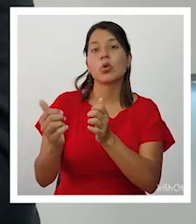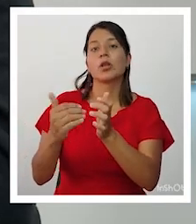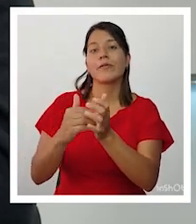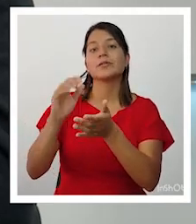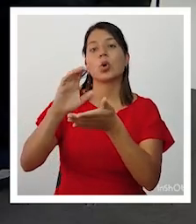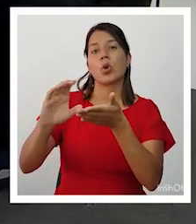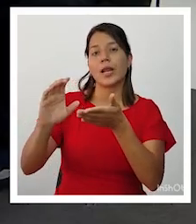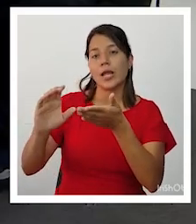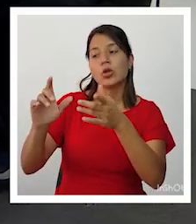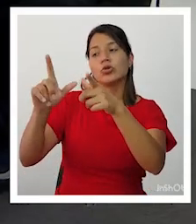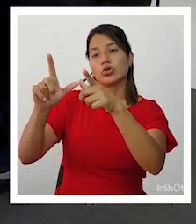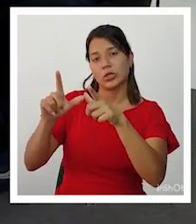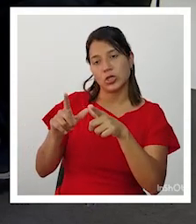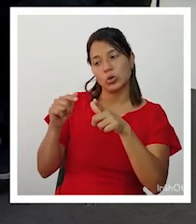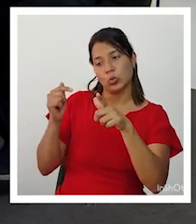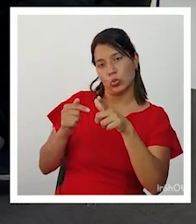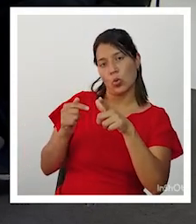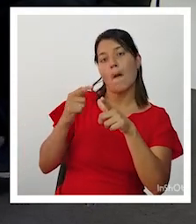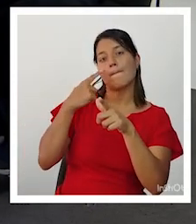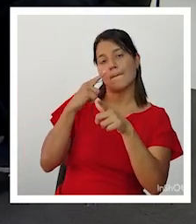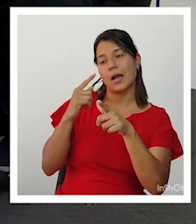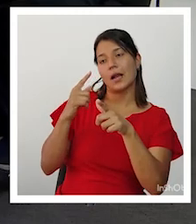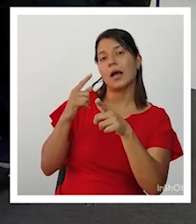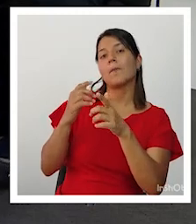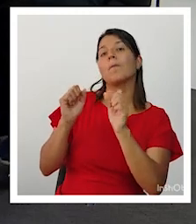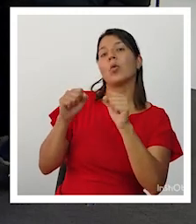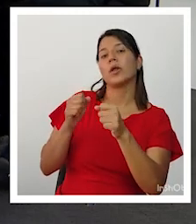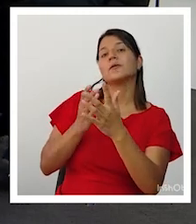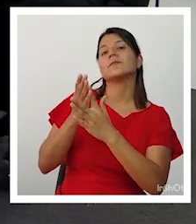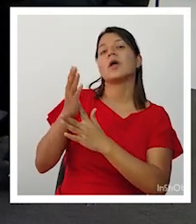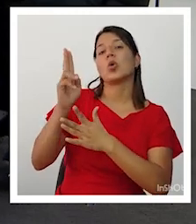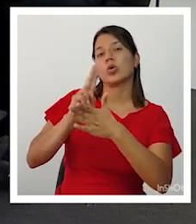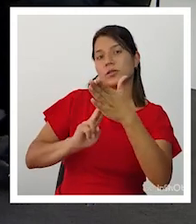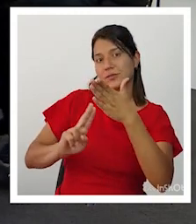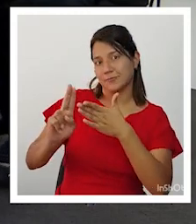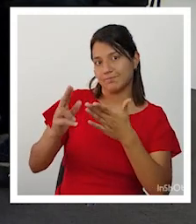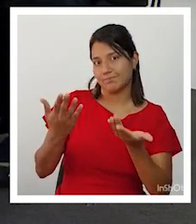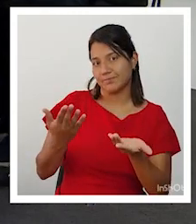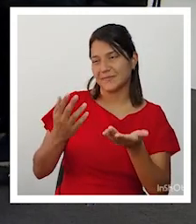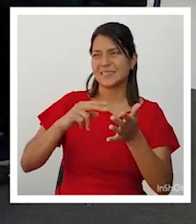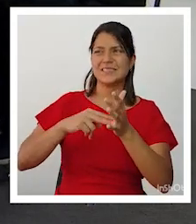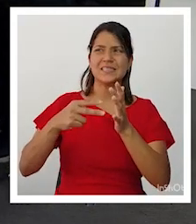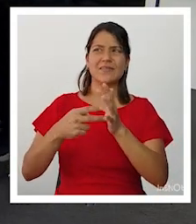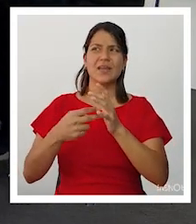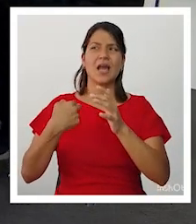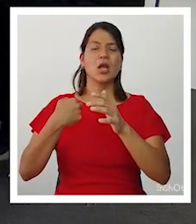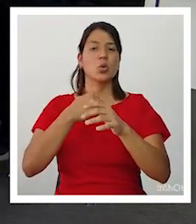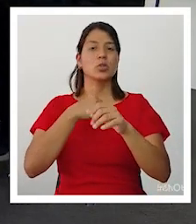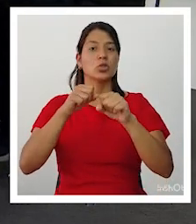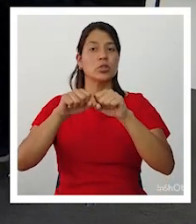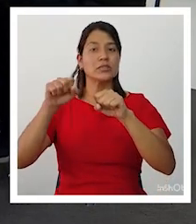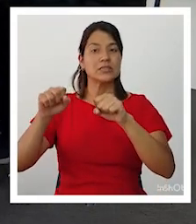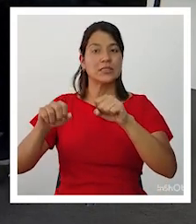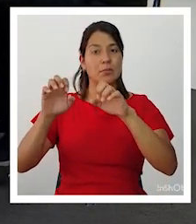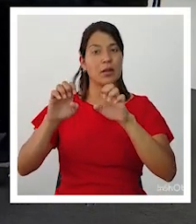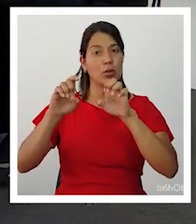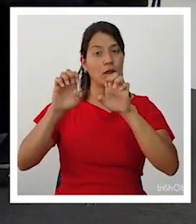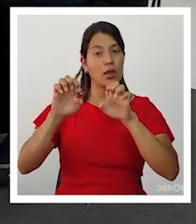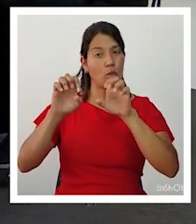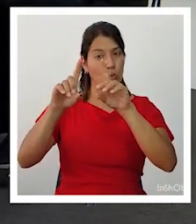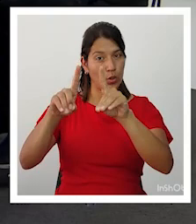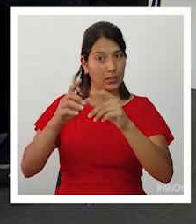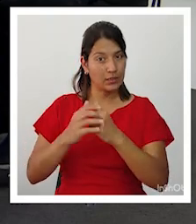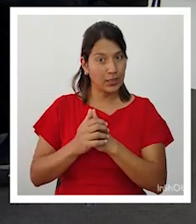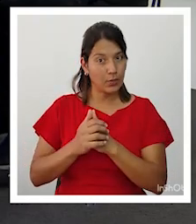como lo estamos hablando. O sea, nuestro sistema educativo de algún modo